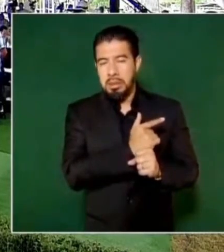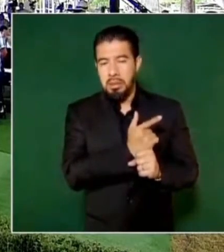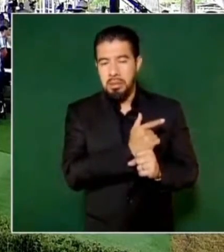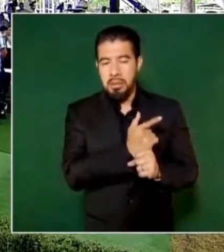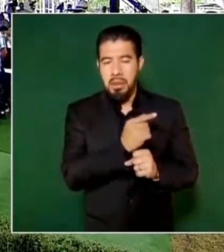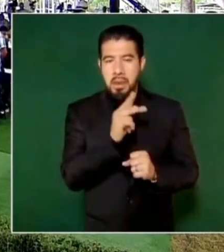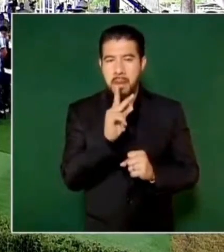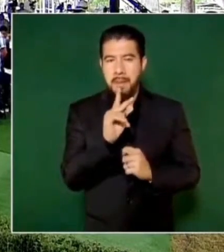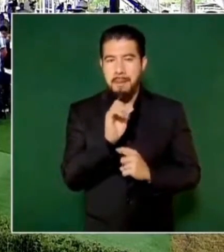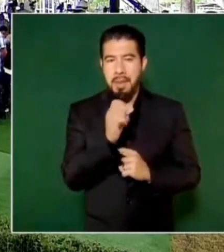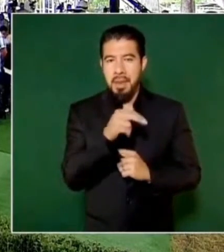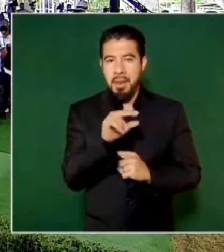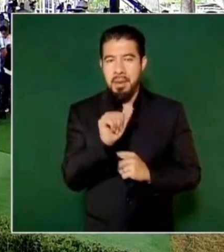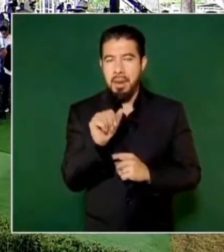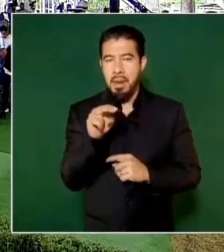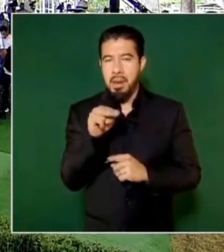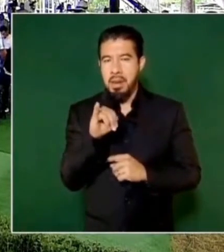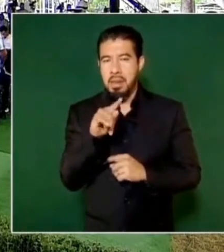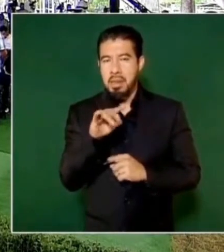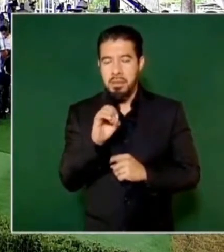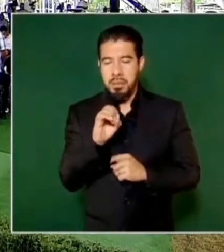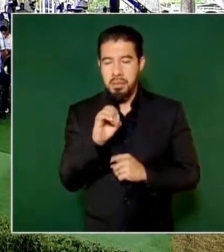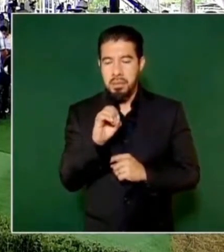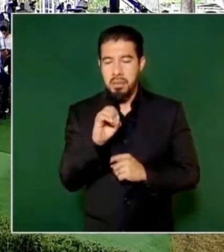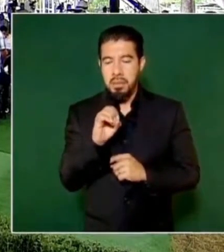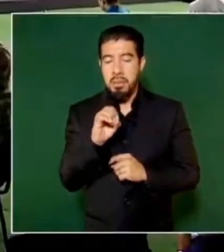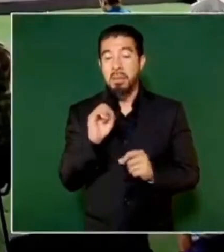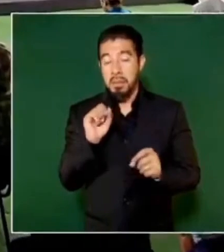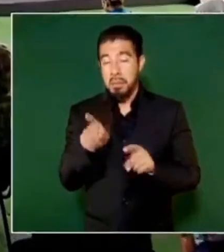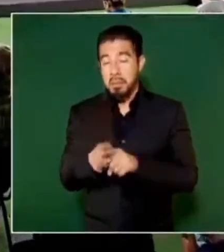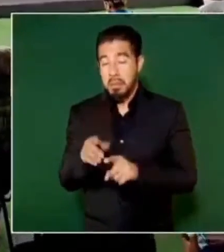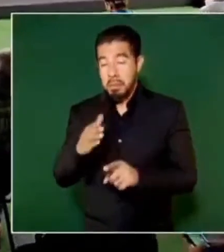Peña Nieto y en el nuestro.